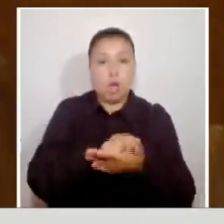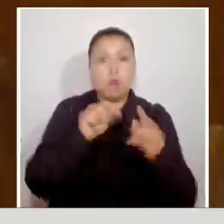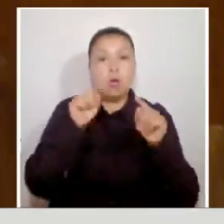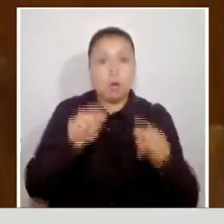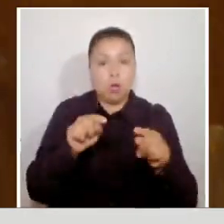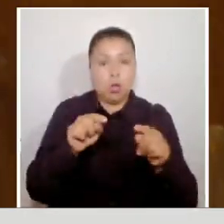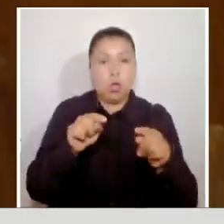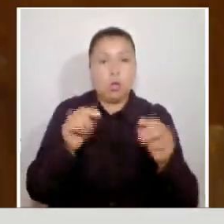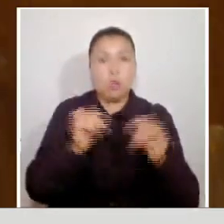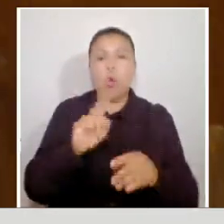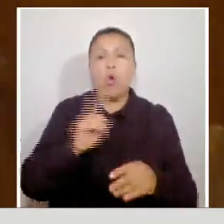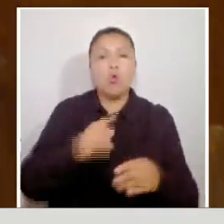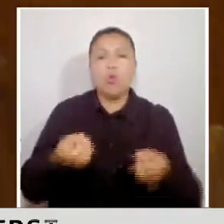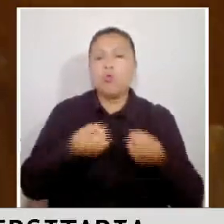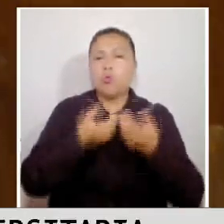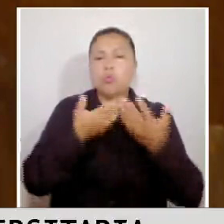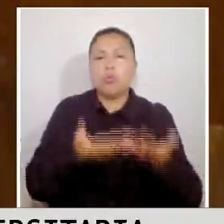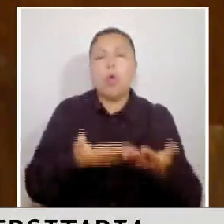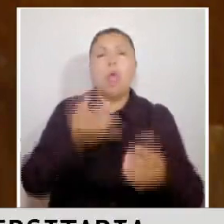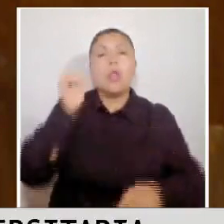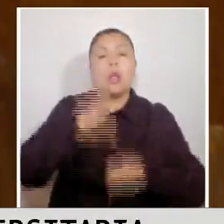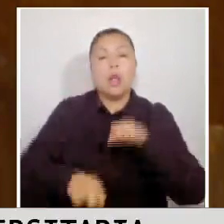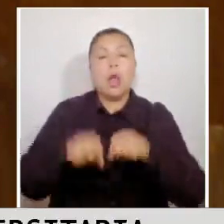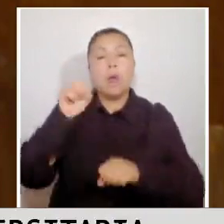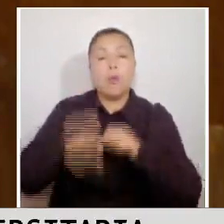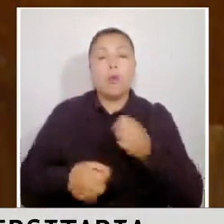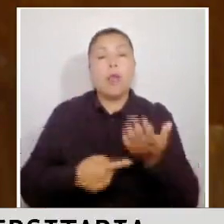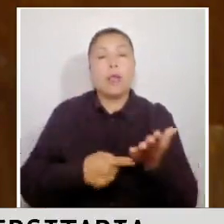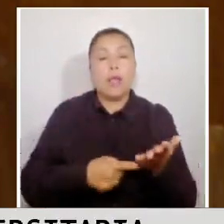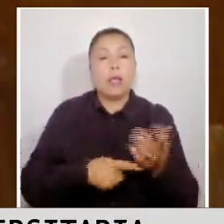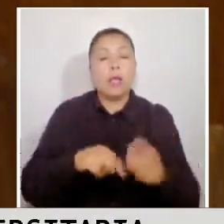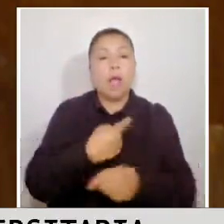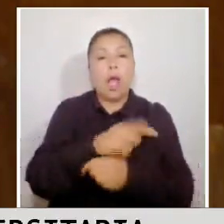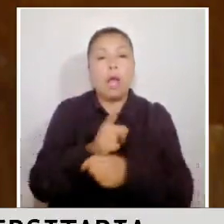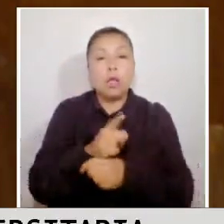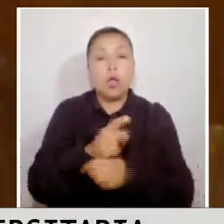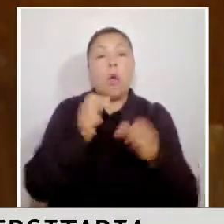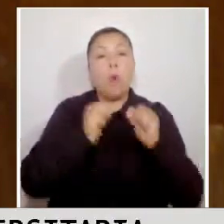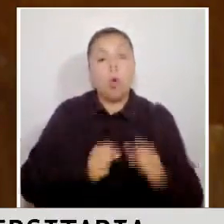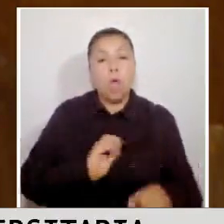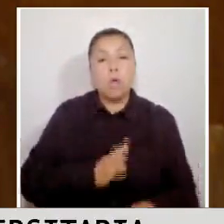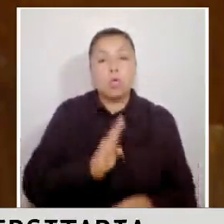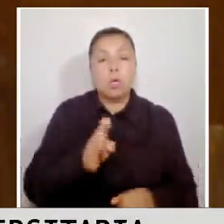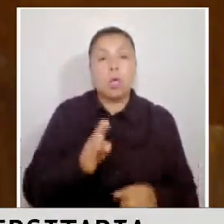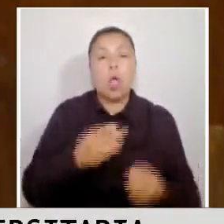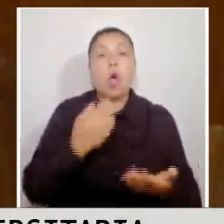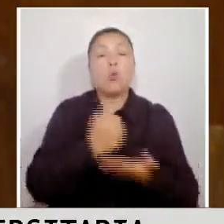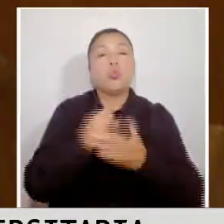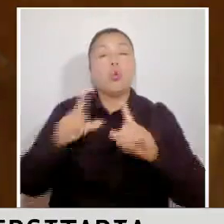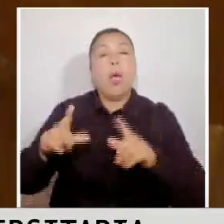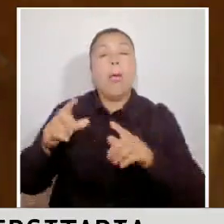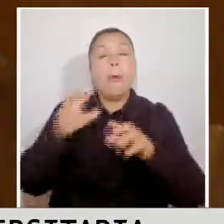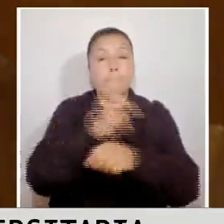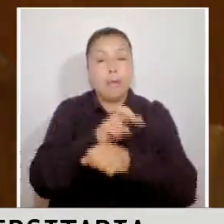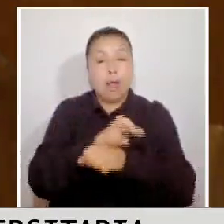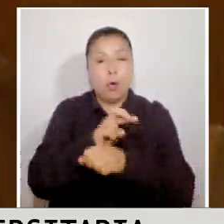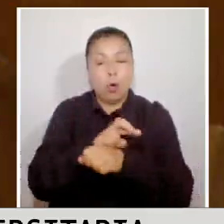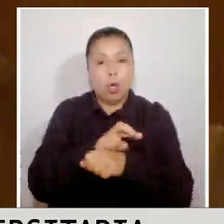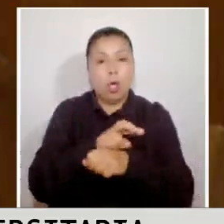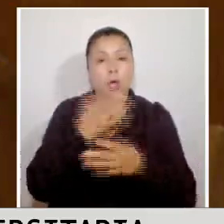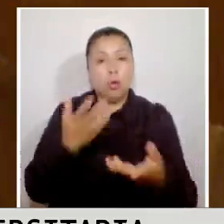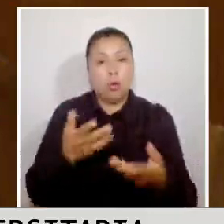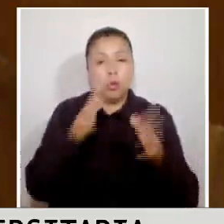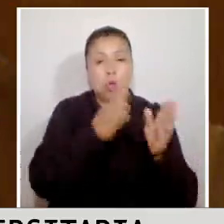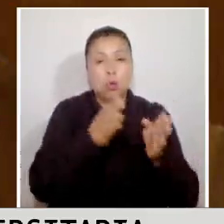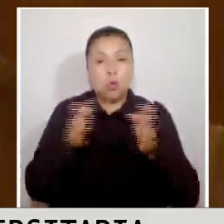ofrecido ya que al aprobar la carrera técnica inmediatamente deberían poder continuar con la licenciatura en pedagogía en este orden las